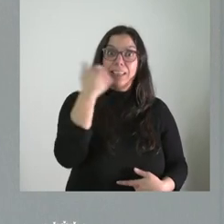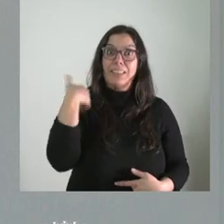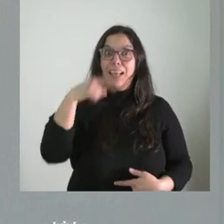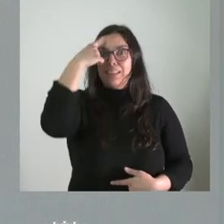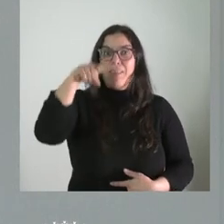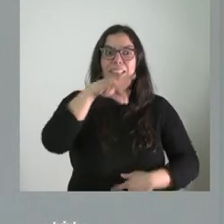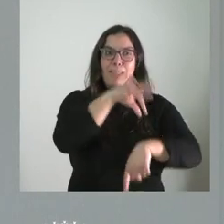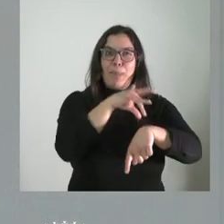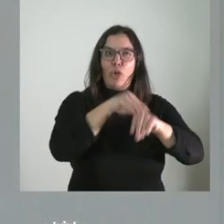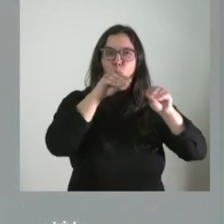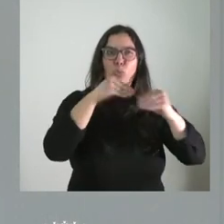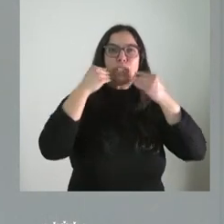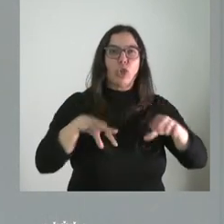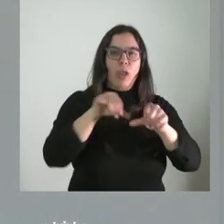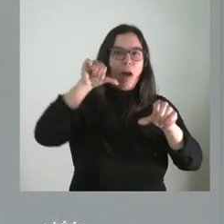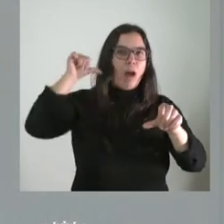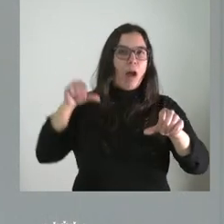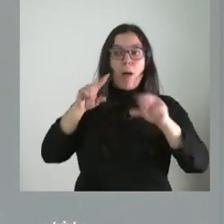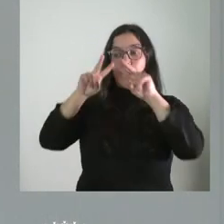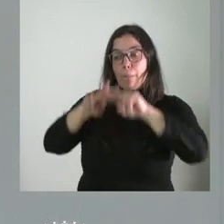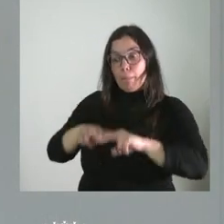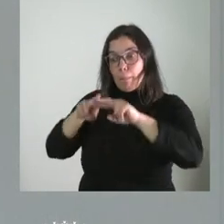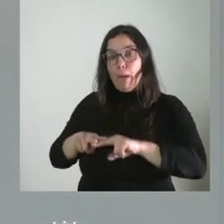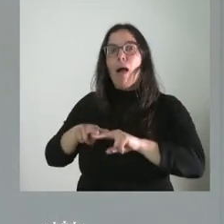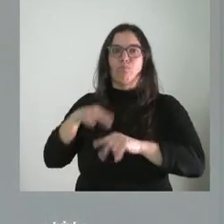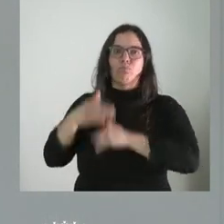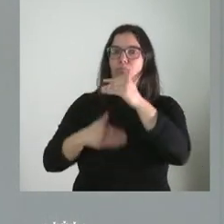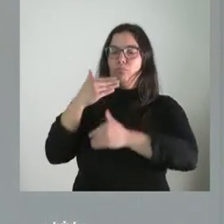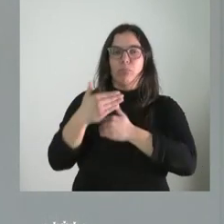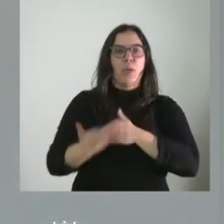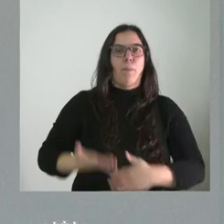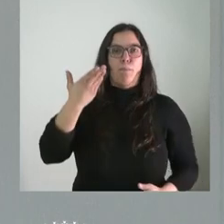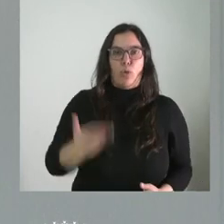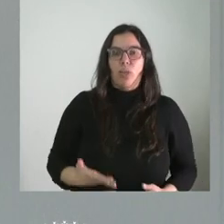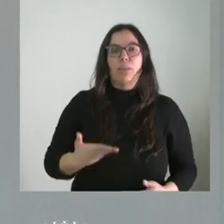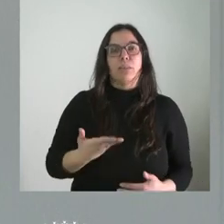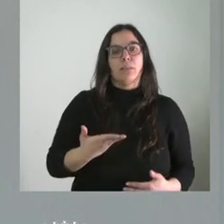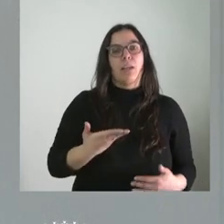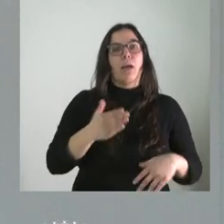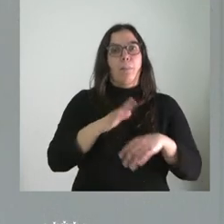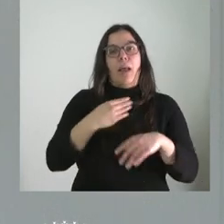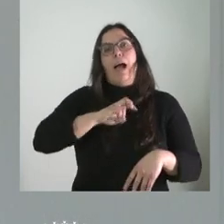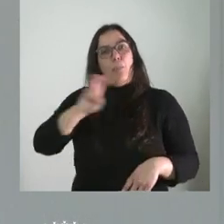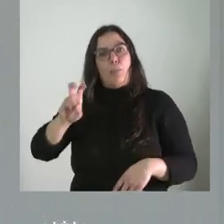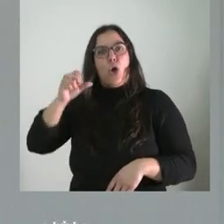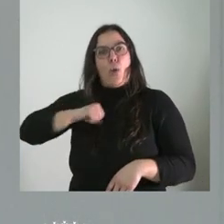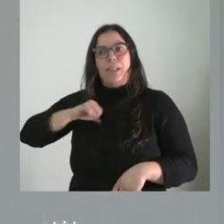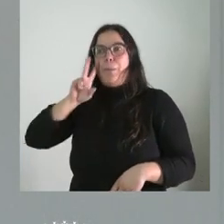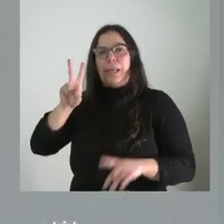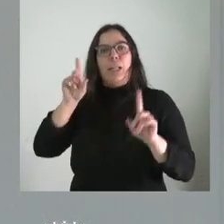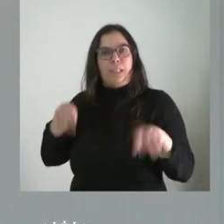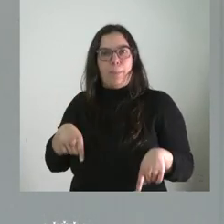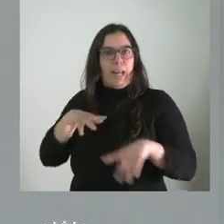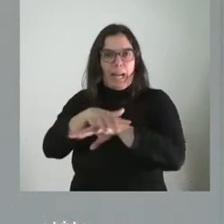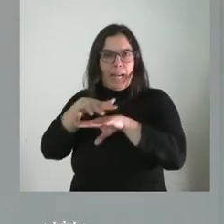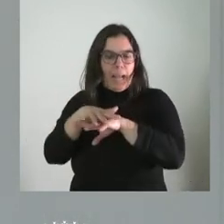tiempo real en esta unidad móvil es un avance importante Más allá de la propia disposición en el propio centro sanitario que lógicamente a través